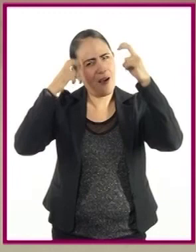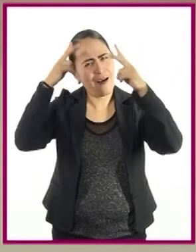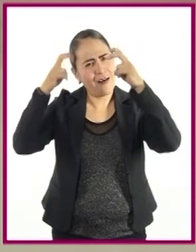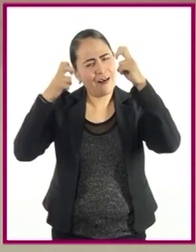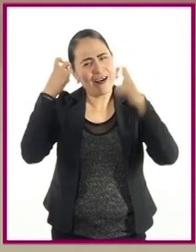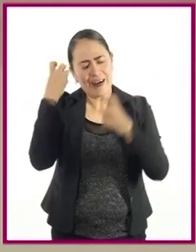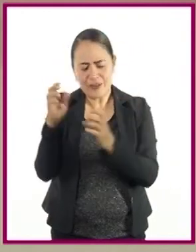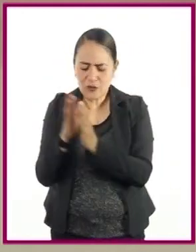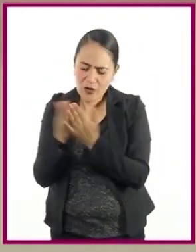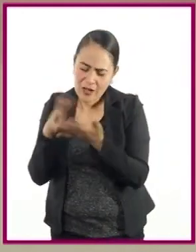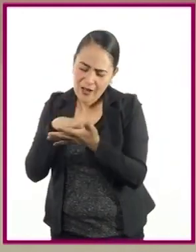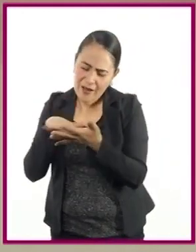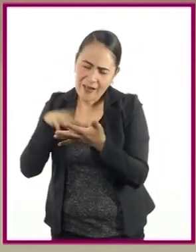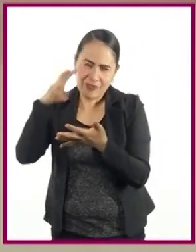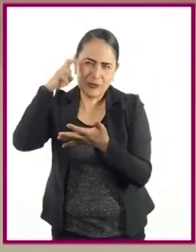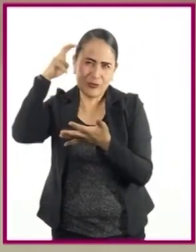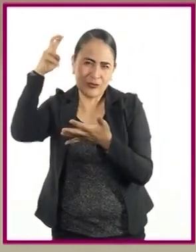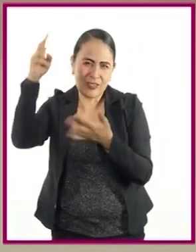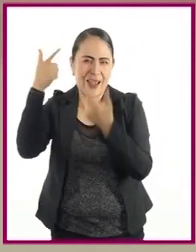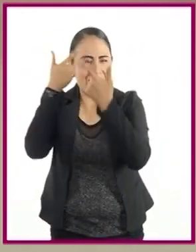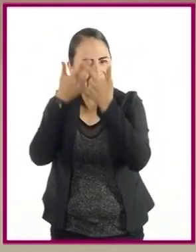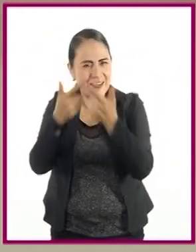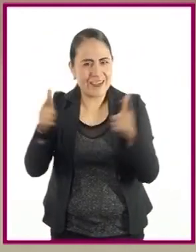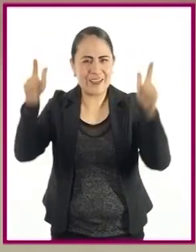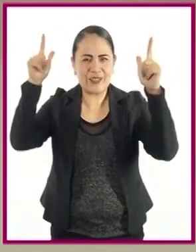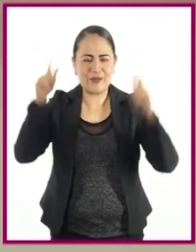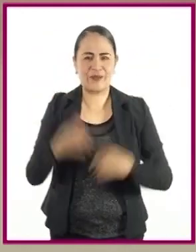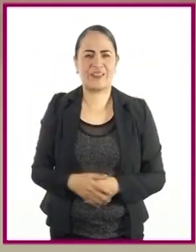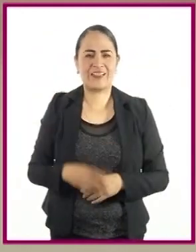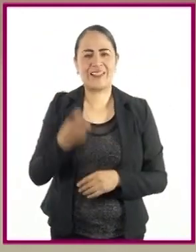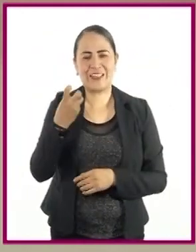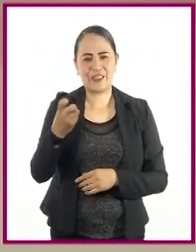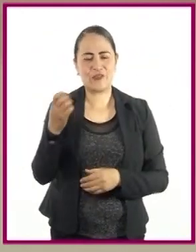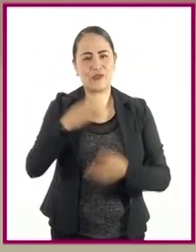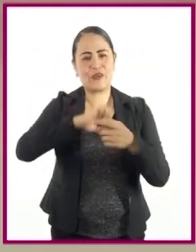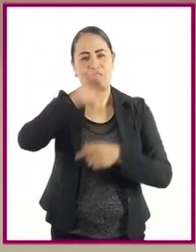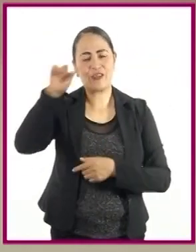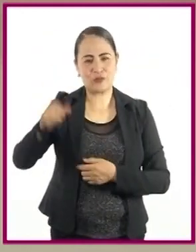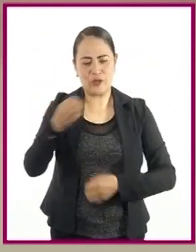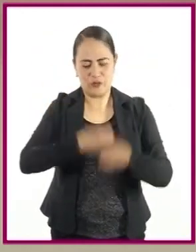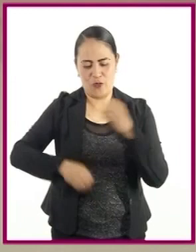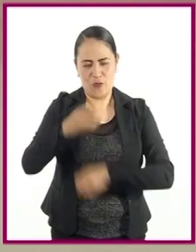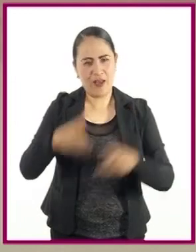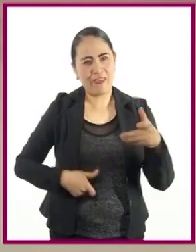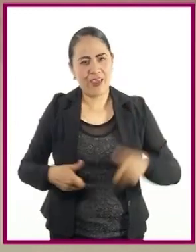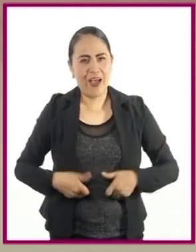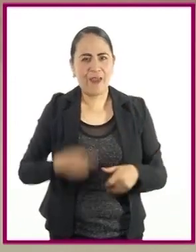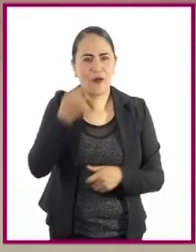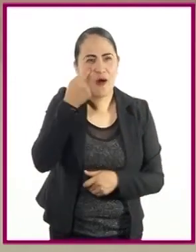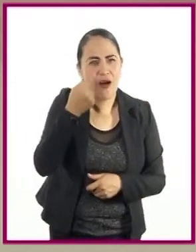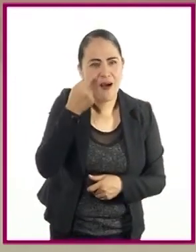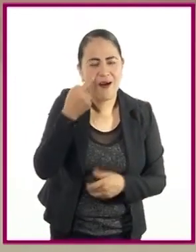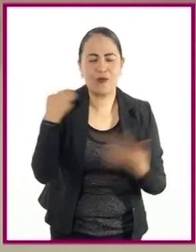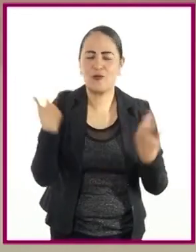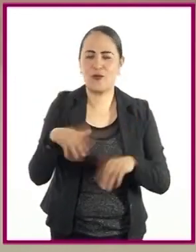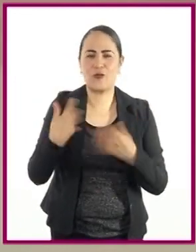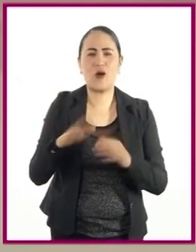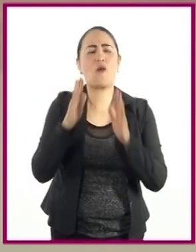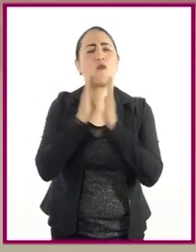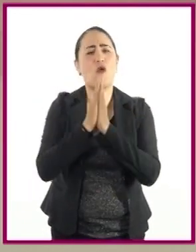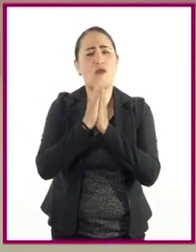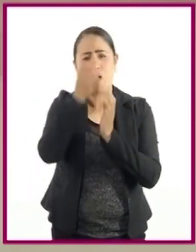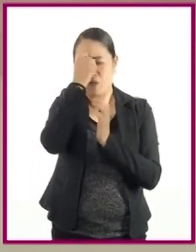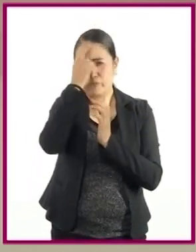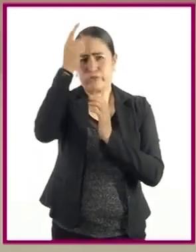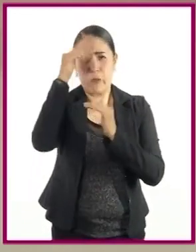la literatura nos puede dar y que podemos ver reflejadas en el teatro. Y un favor muy grande, no limiten su